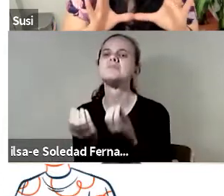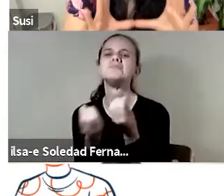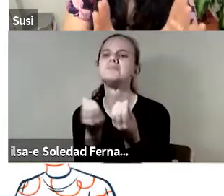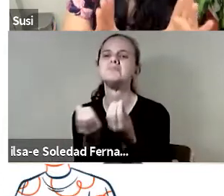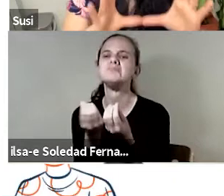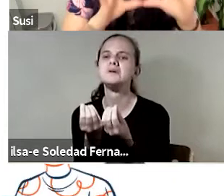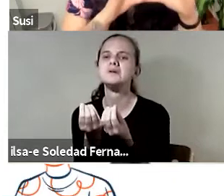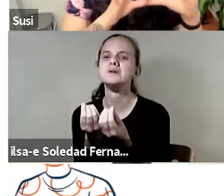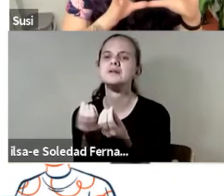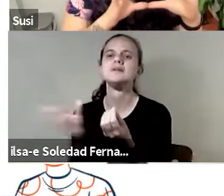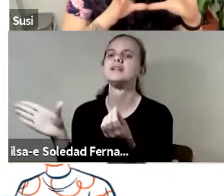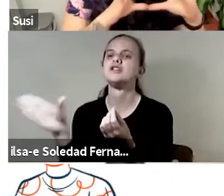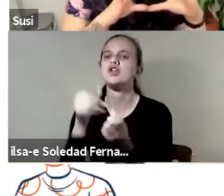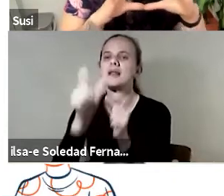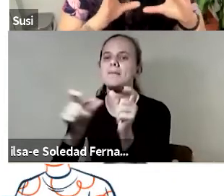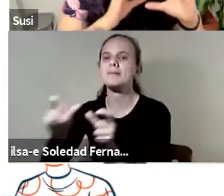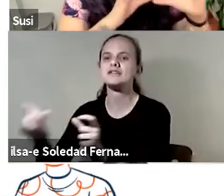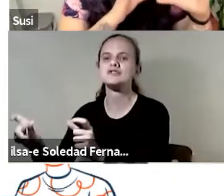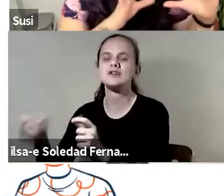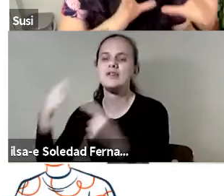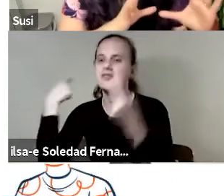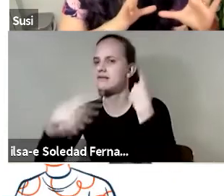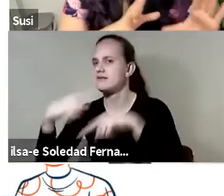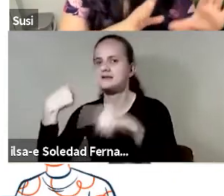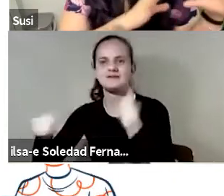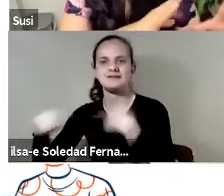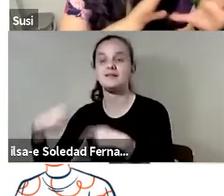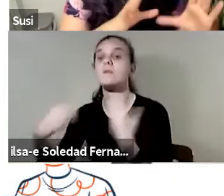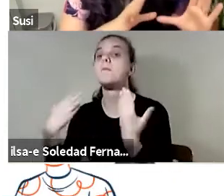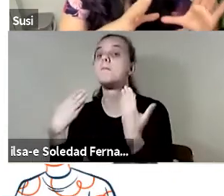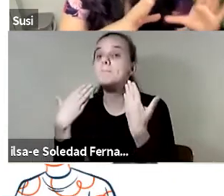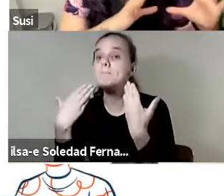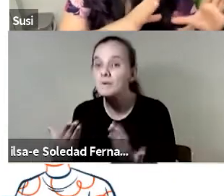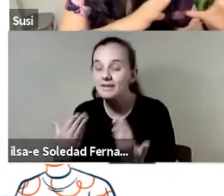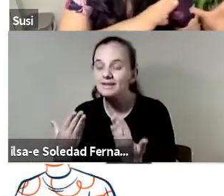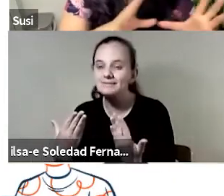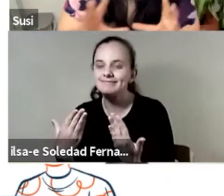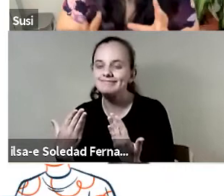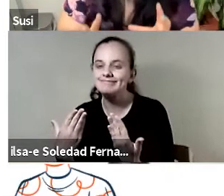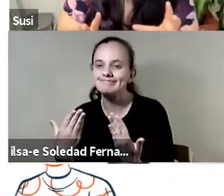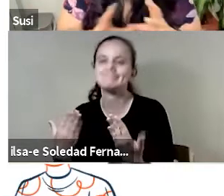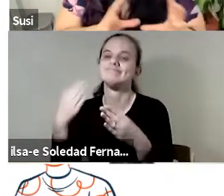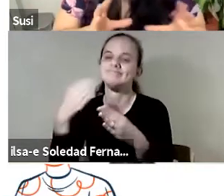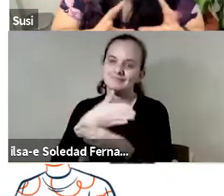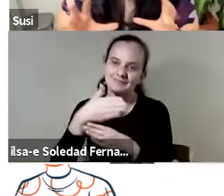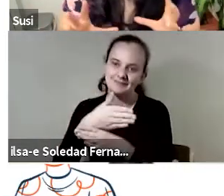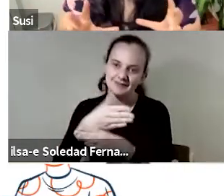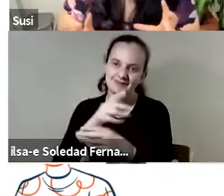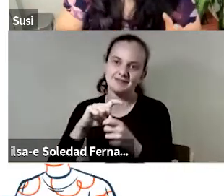y segura, y en la universalidad lo que trata de hacer justamente es que todas las personas y